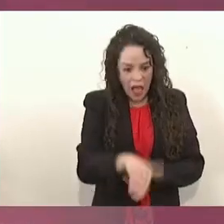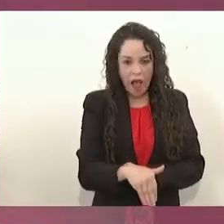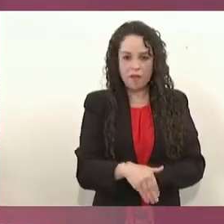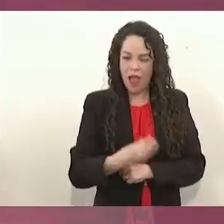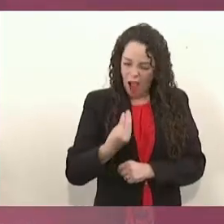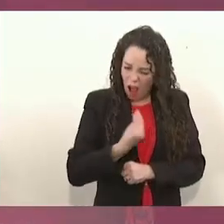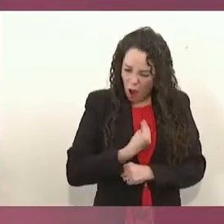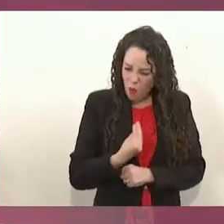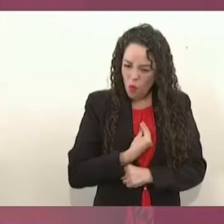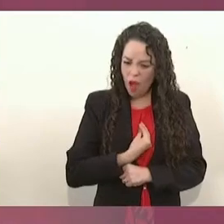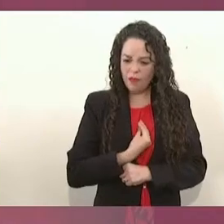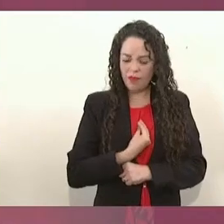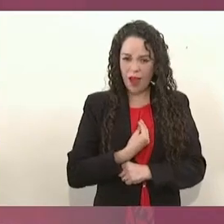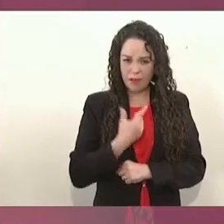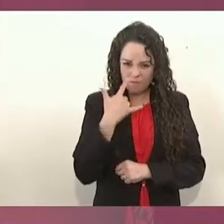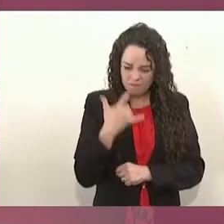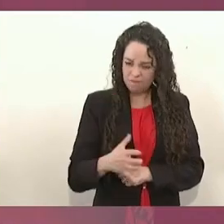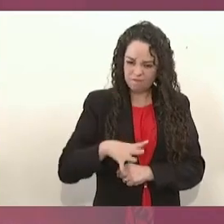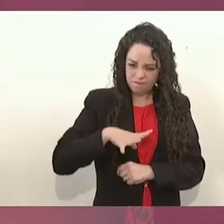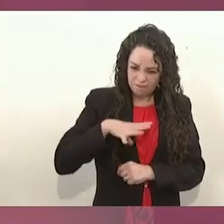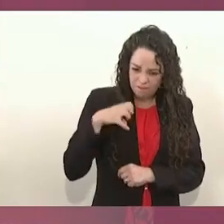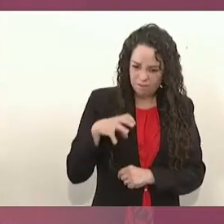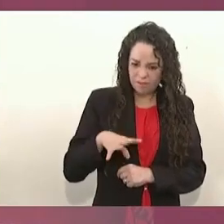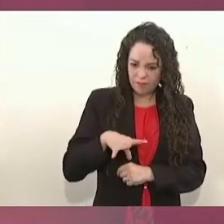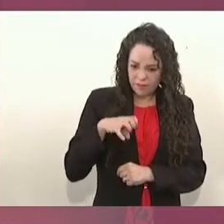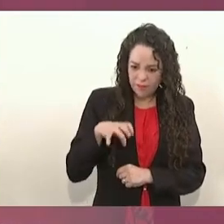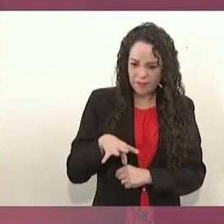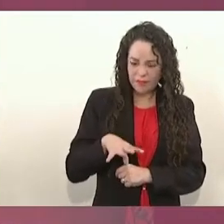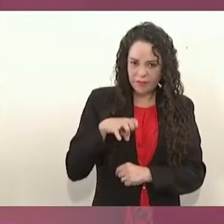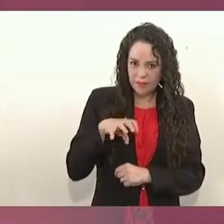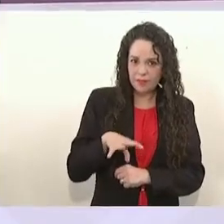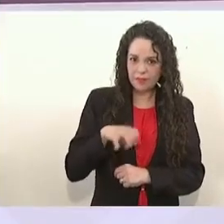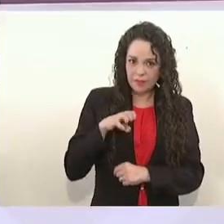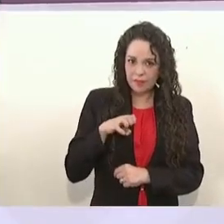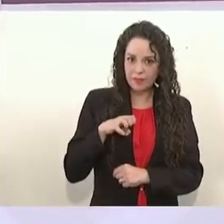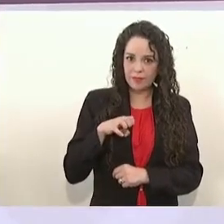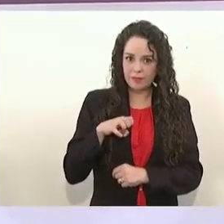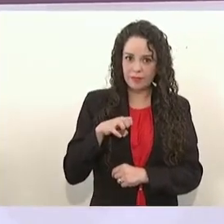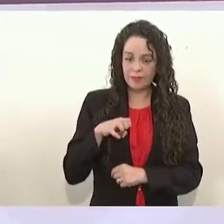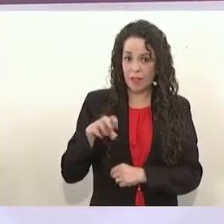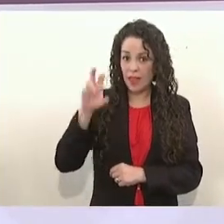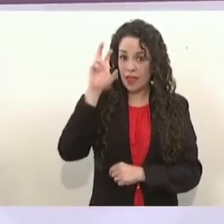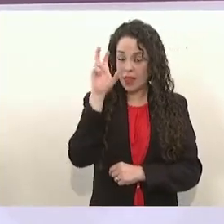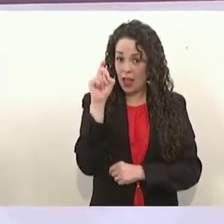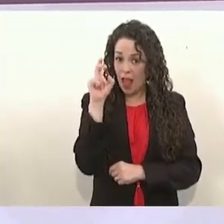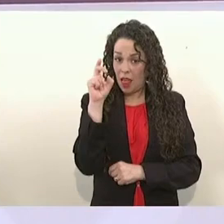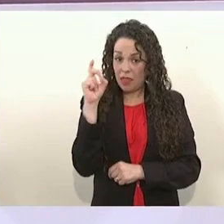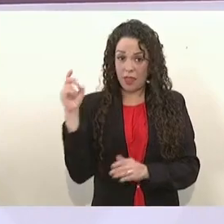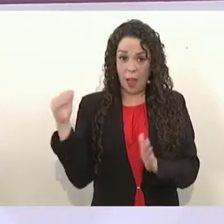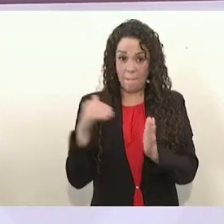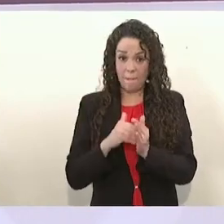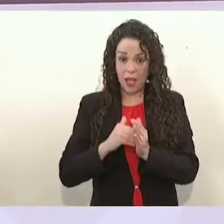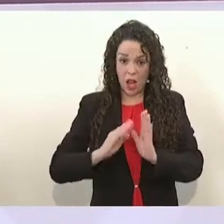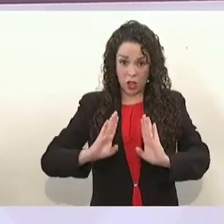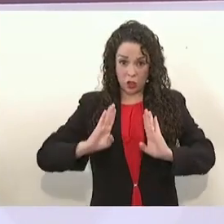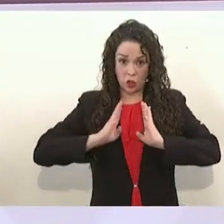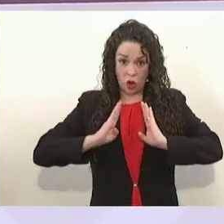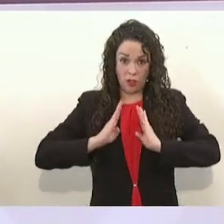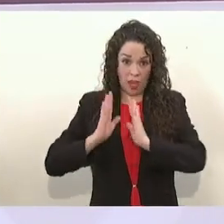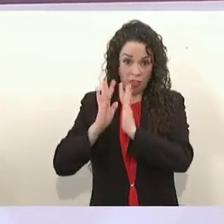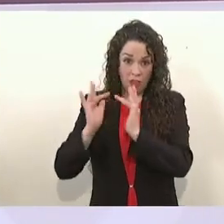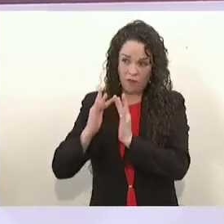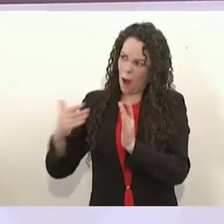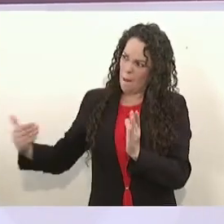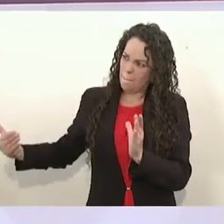resistir en los momentos más difíciles, cuando nos invadieron 30,000 soldados franceses,